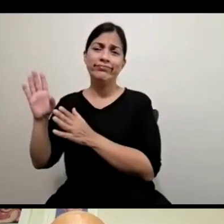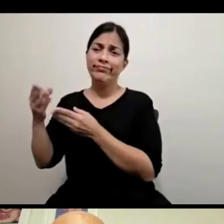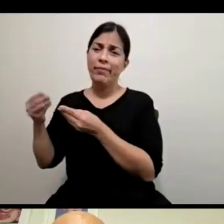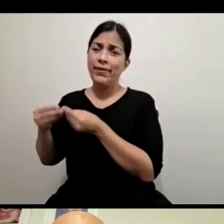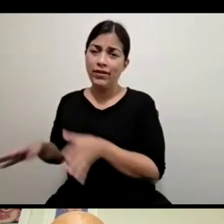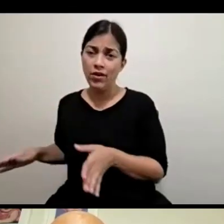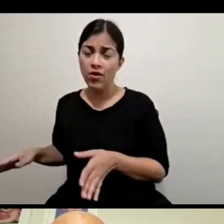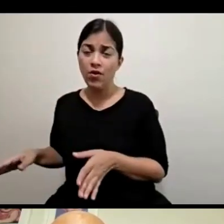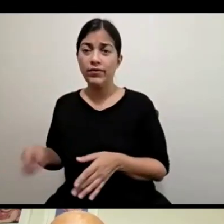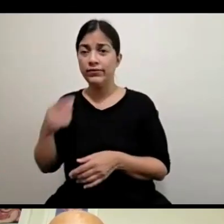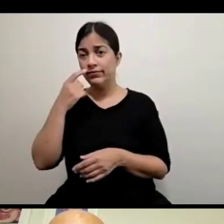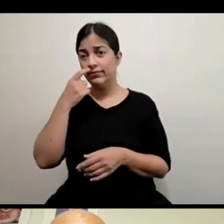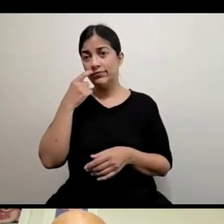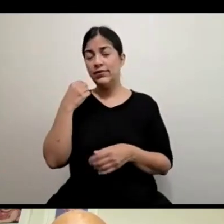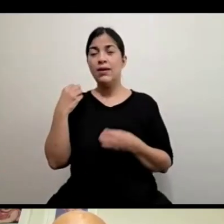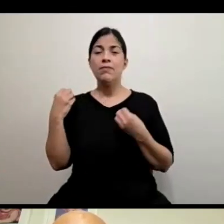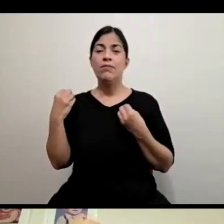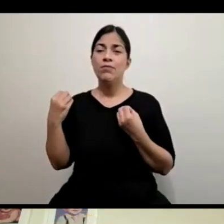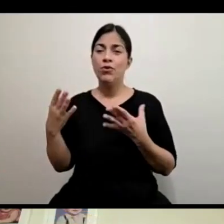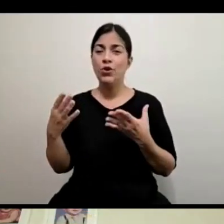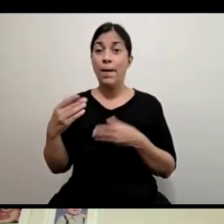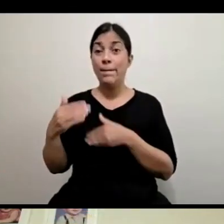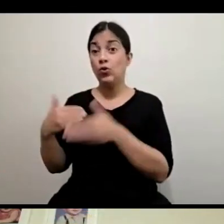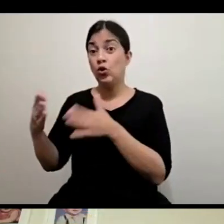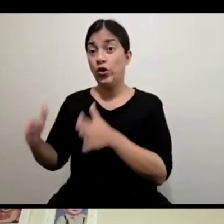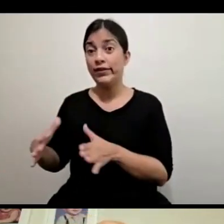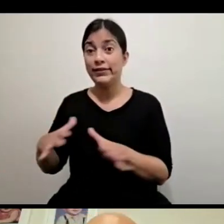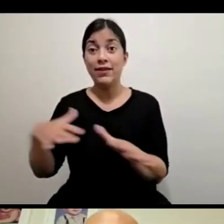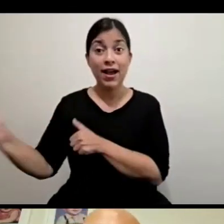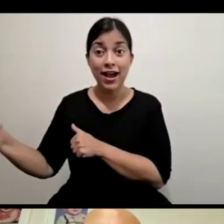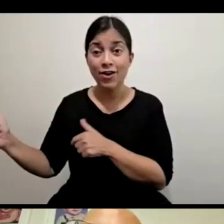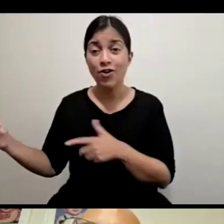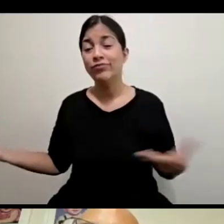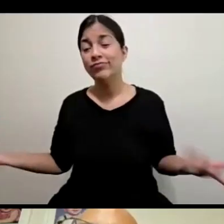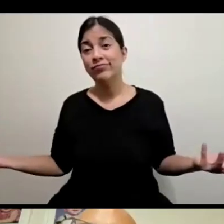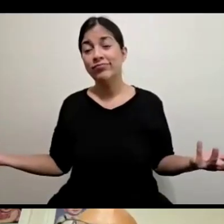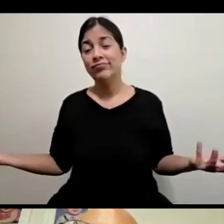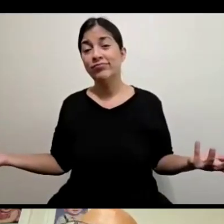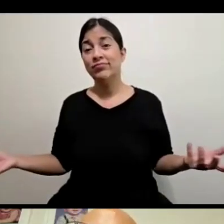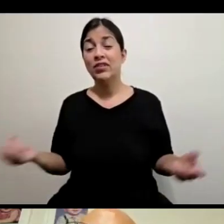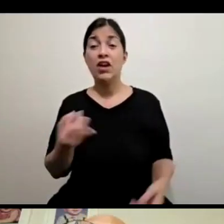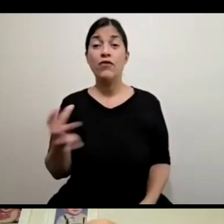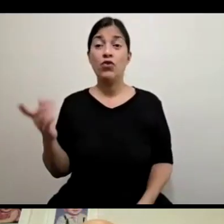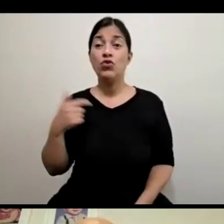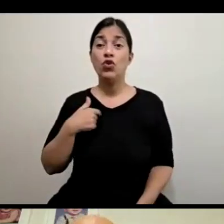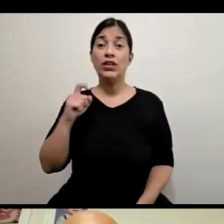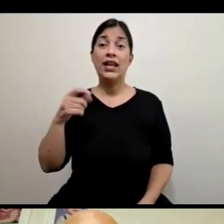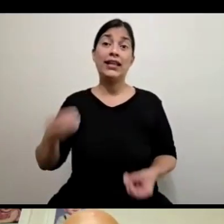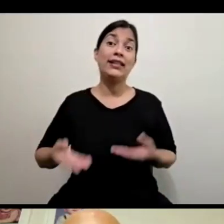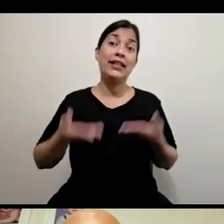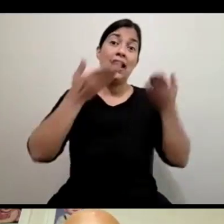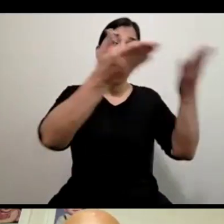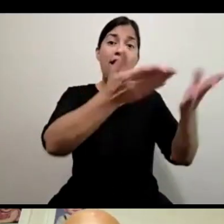se perdió por los productores, se lo llevaron, algunos productores se lo llevaron, algunos los tenía que entregar, cosas que tenía que